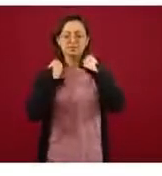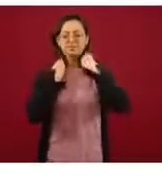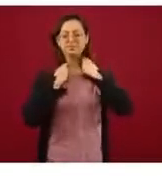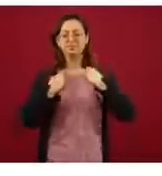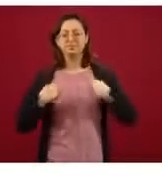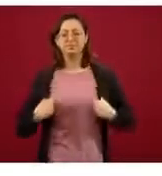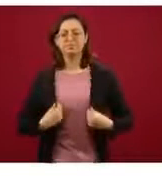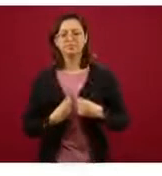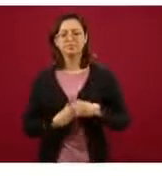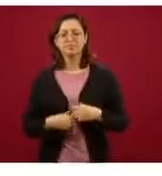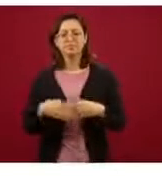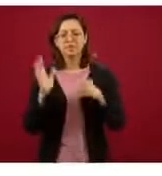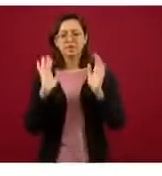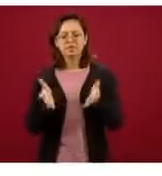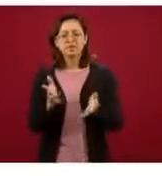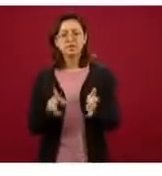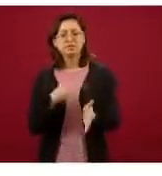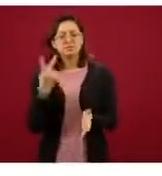denunciado y